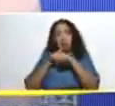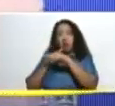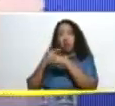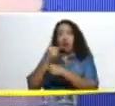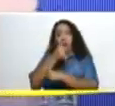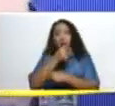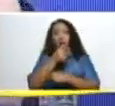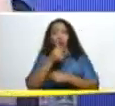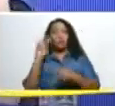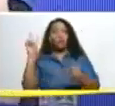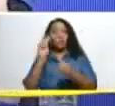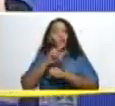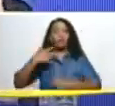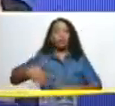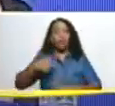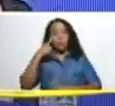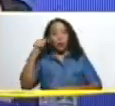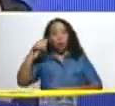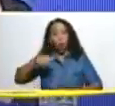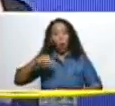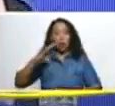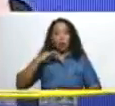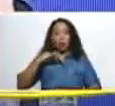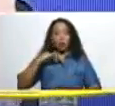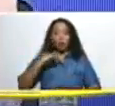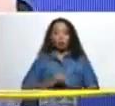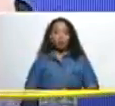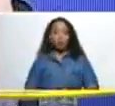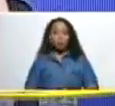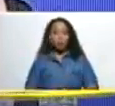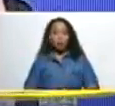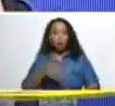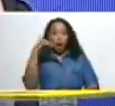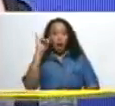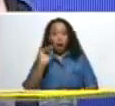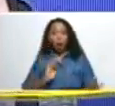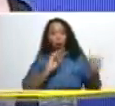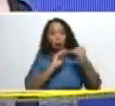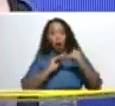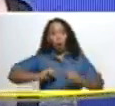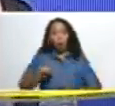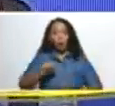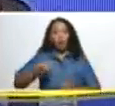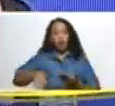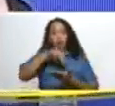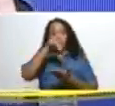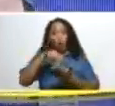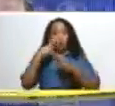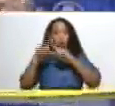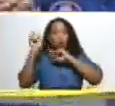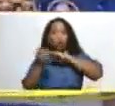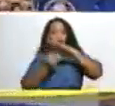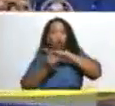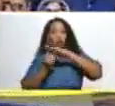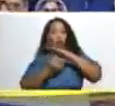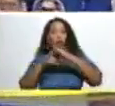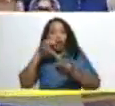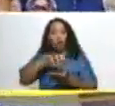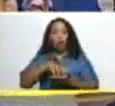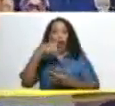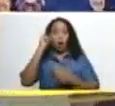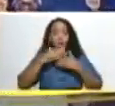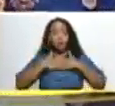se violaran derechos humanos, hoy el CICPC está, al igual que la Policía Nacional y las otras instituciones del Estado, están